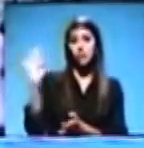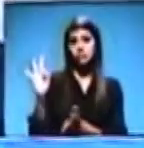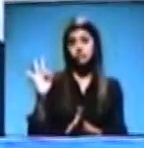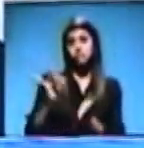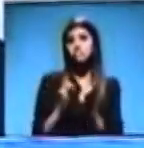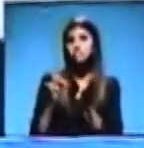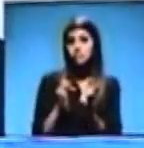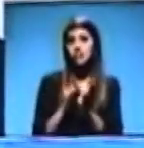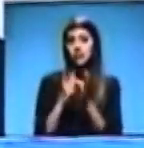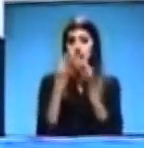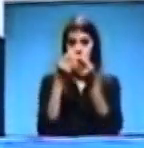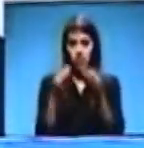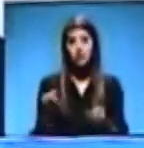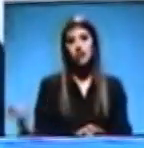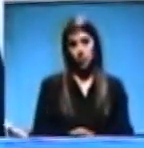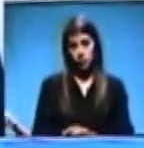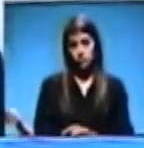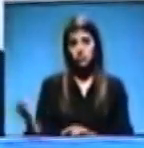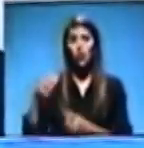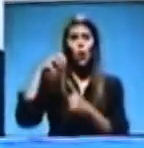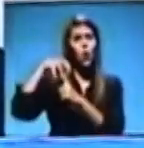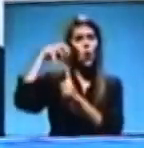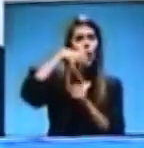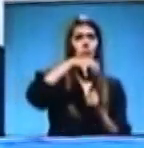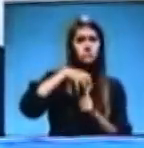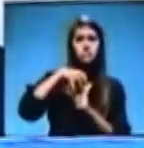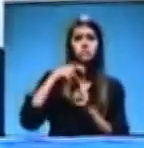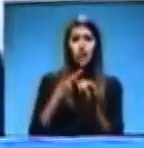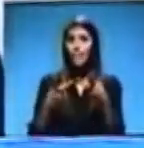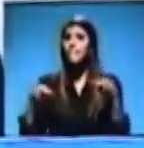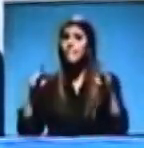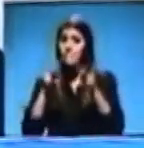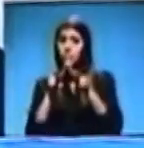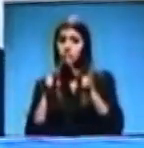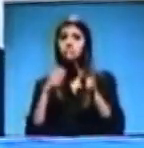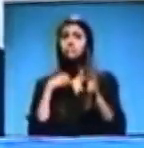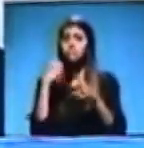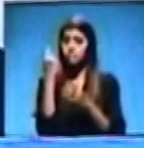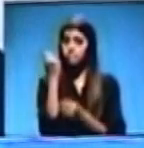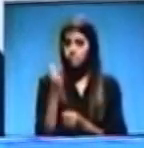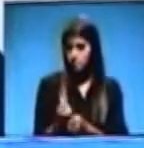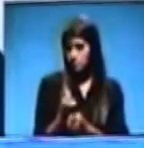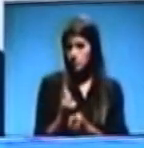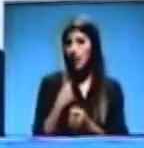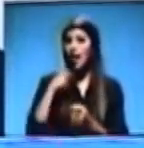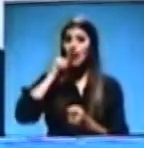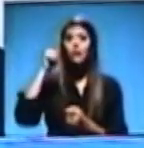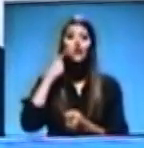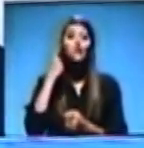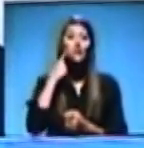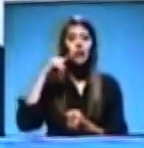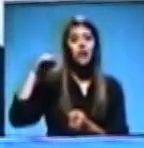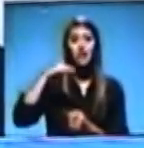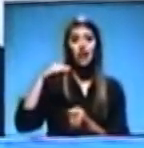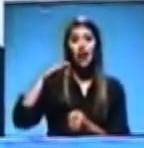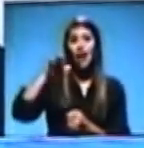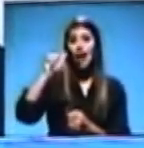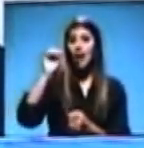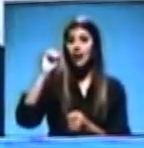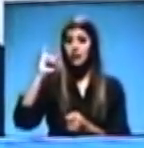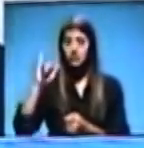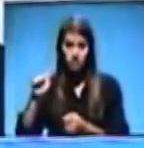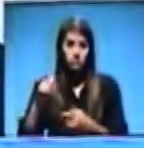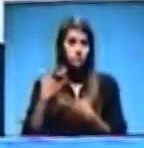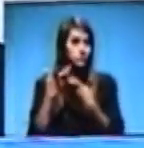recurso. Los hongos son muy valorados y apreciados en Asia. Y no es casual entonces que hace